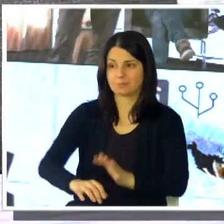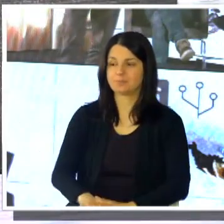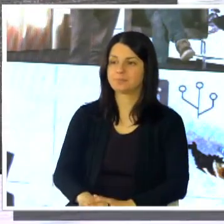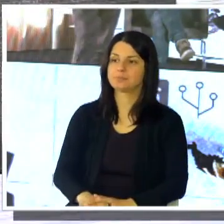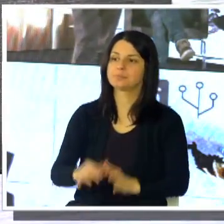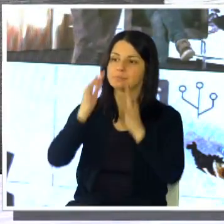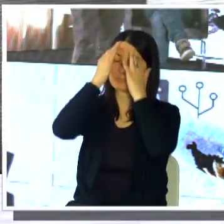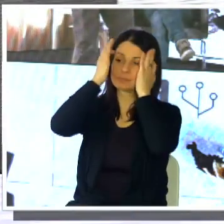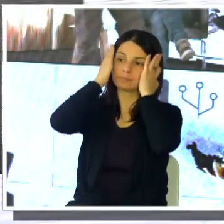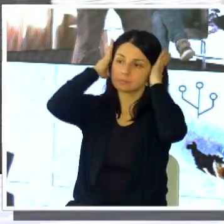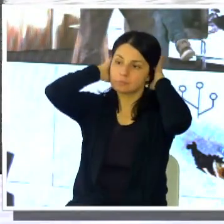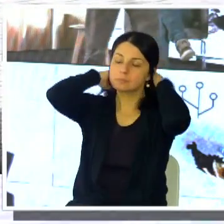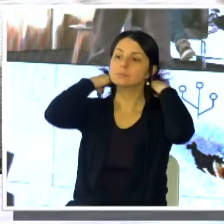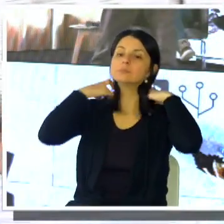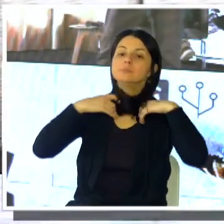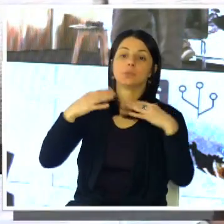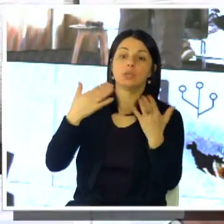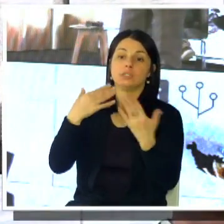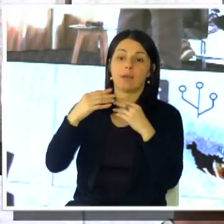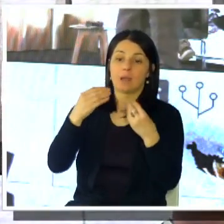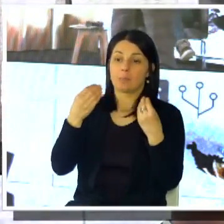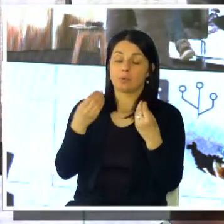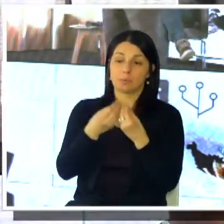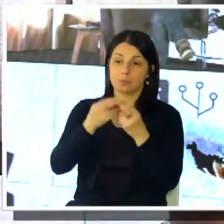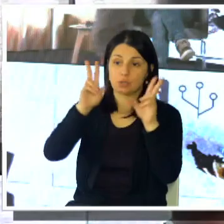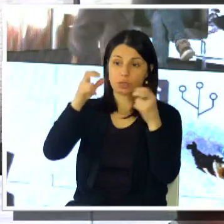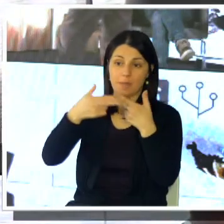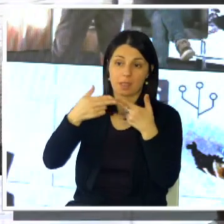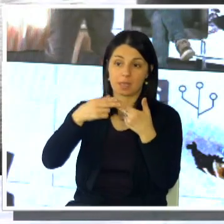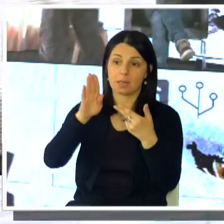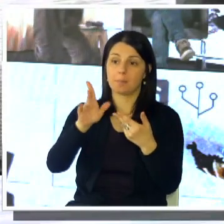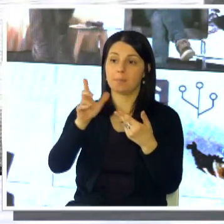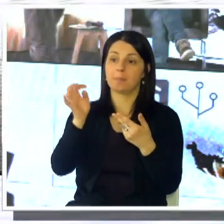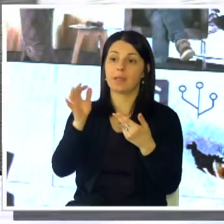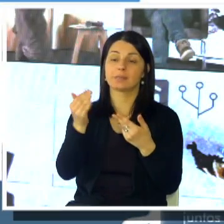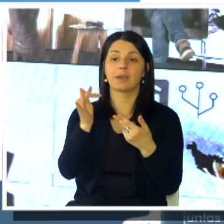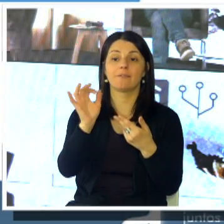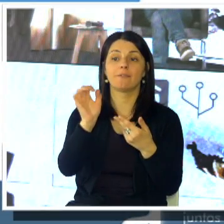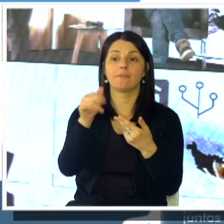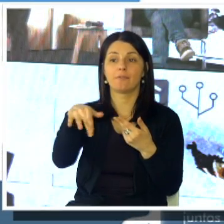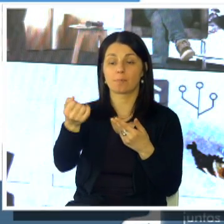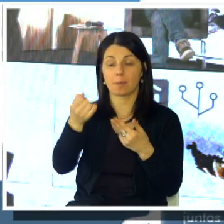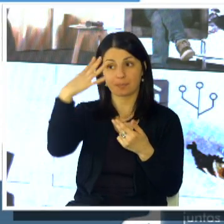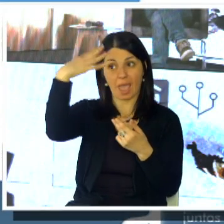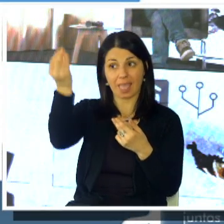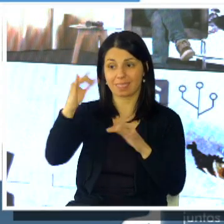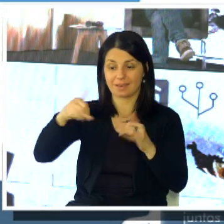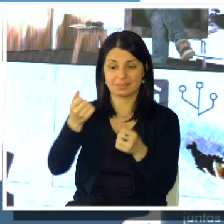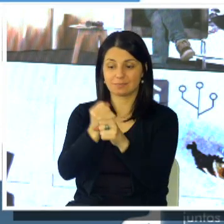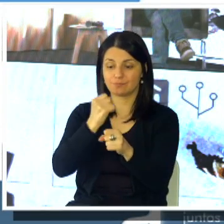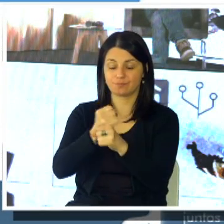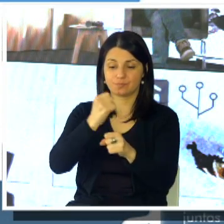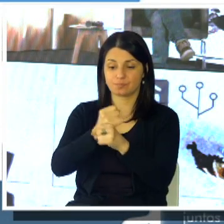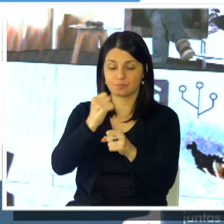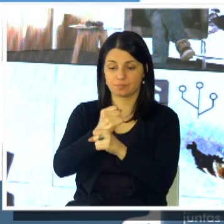Bien, ya hemos hablado bastante del tema plataforma. En Antel hemos trabajado, ya venimos